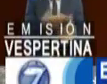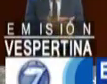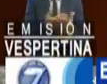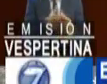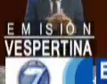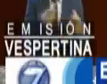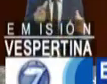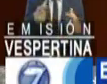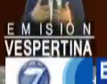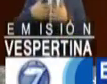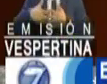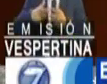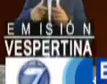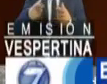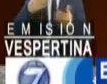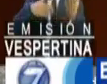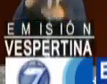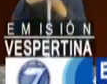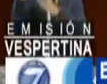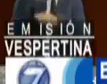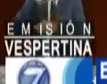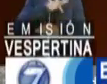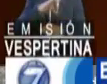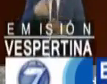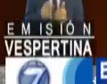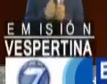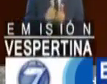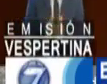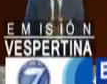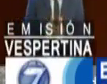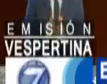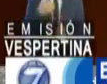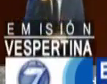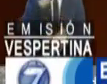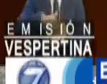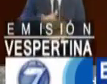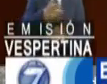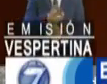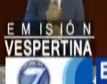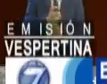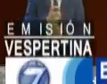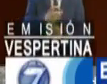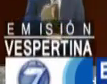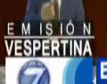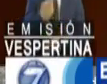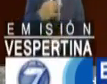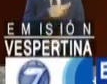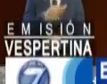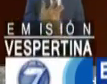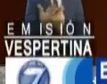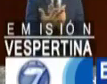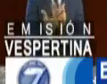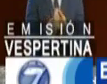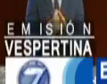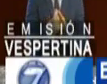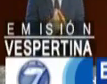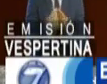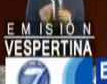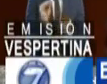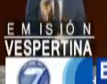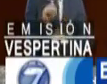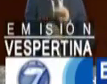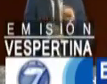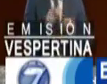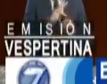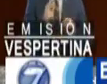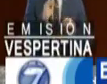crece. Mi invitación es a que hagamos algo juntos para lograrlo. Constituyamos